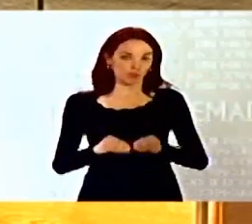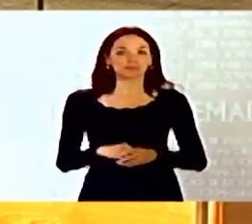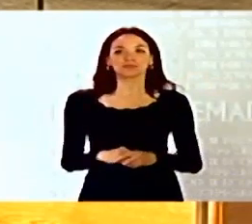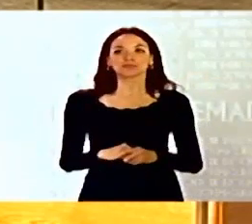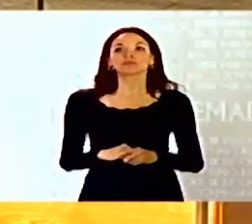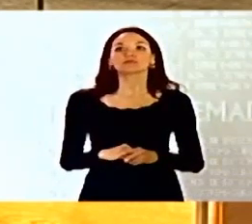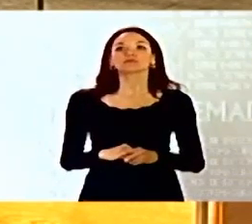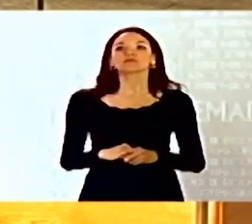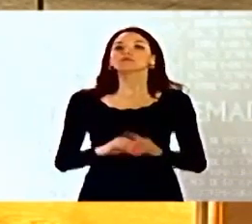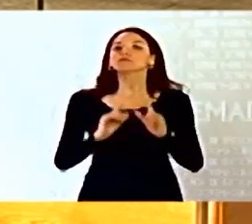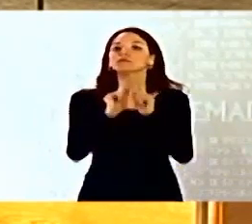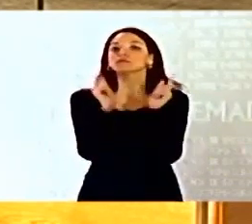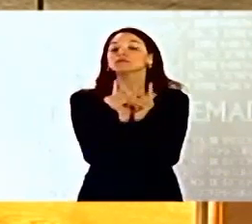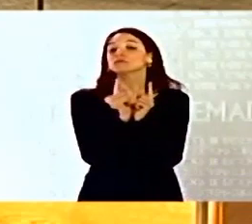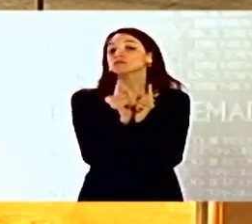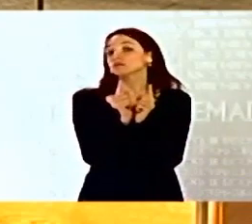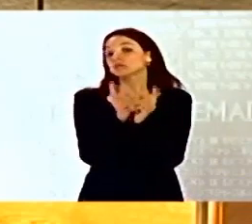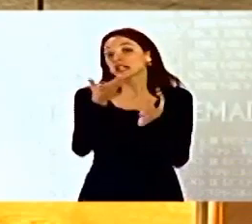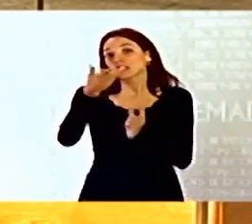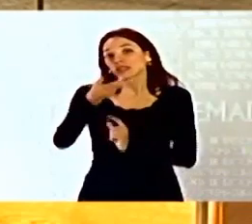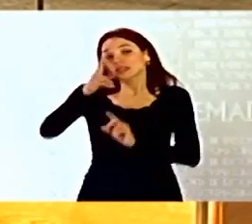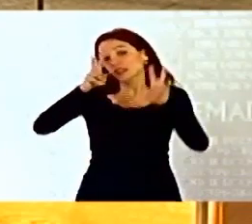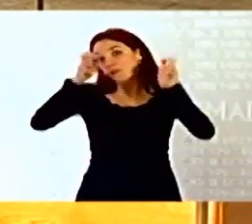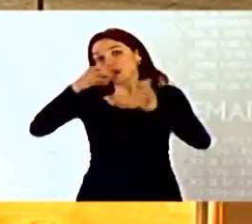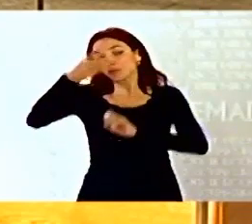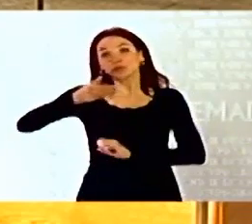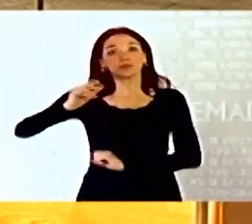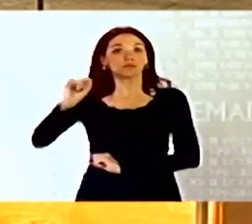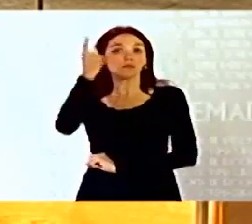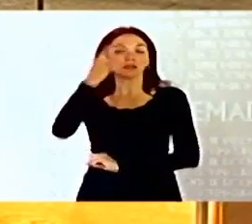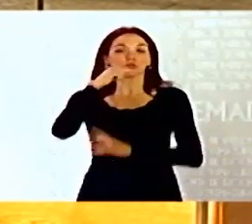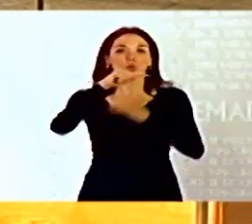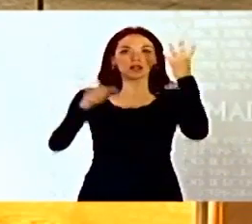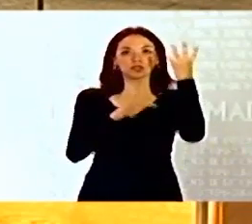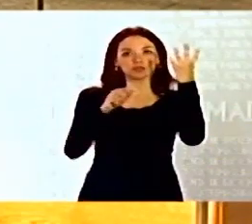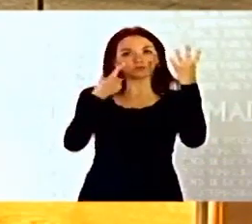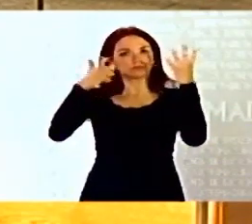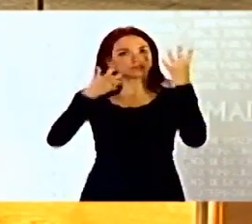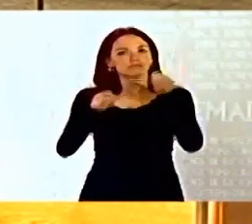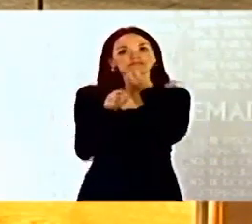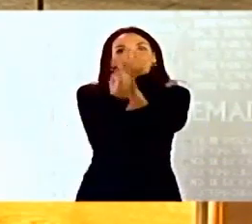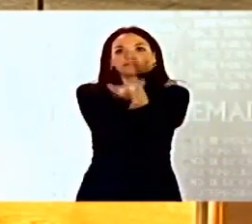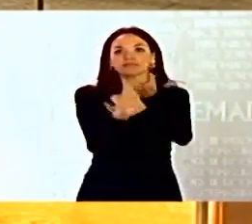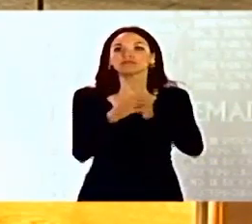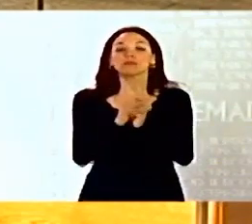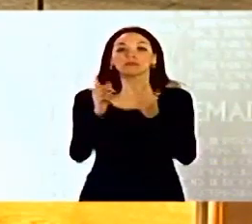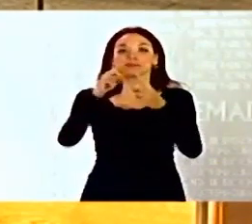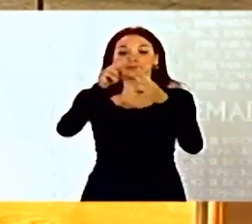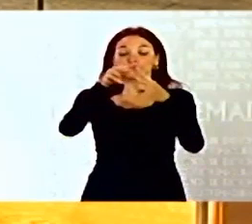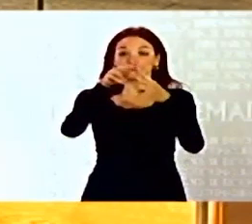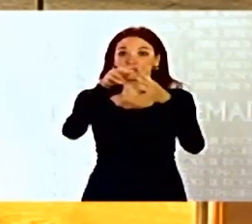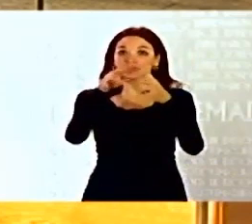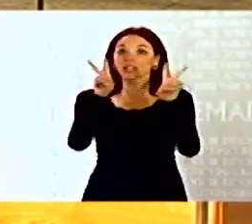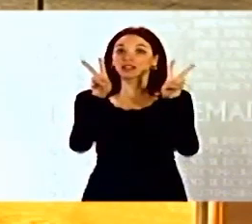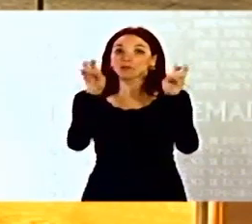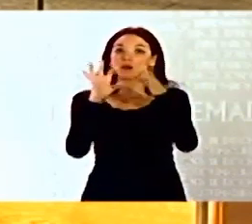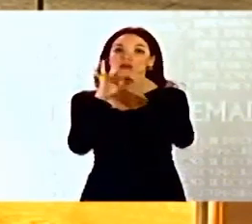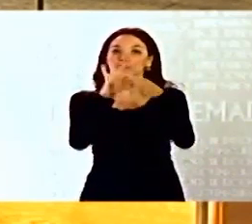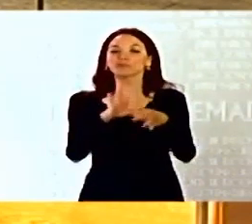concreto son 4 asuntos los más importantes que queremos hoy destacar. El primero de ellos, los 2 primeros, tienen que ver con